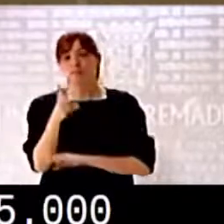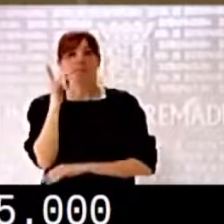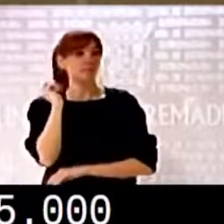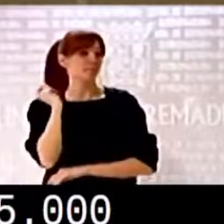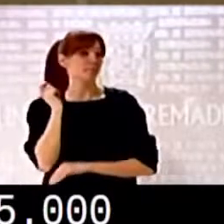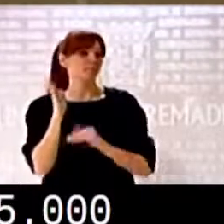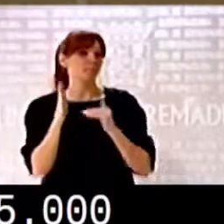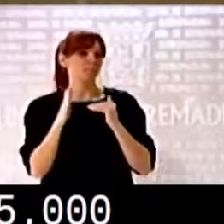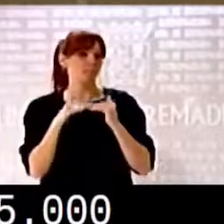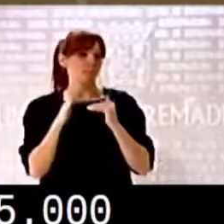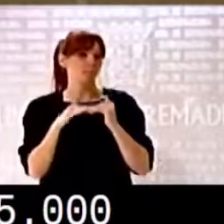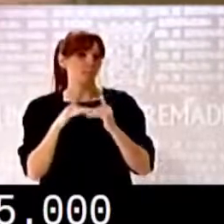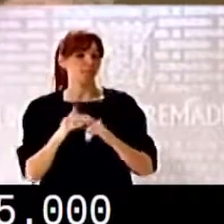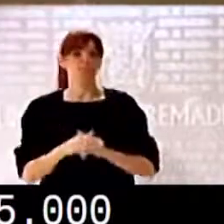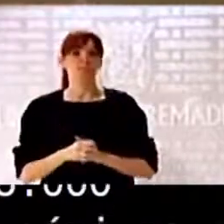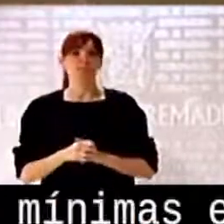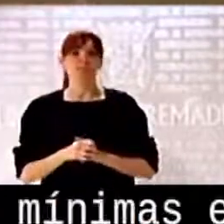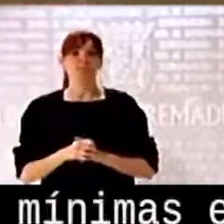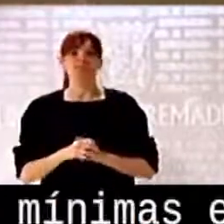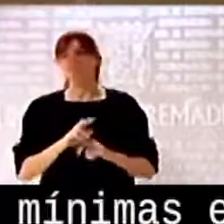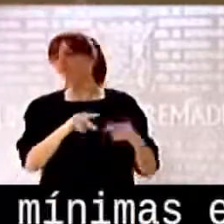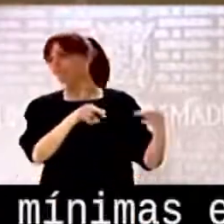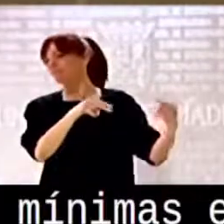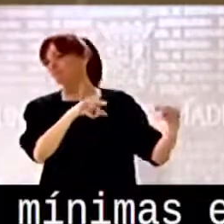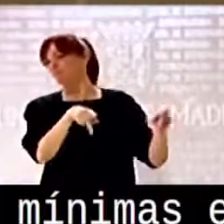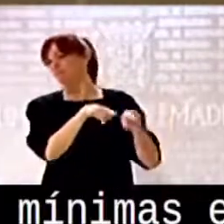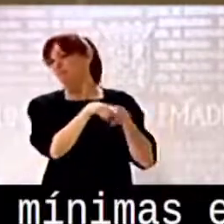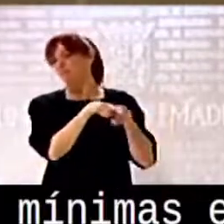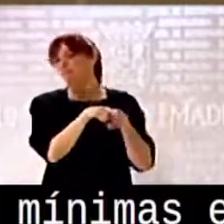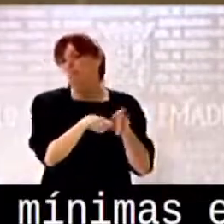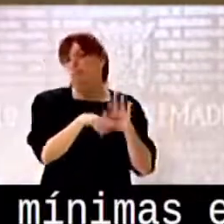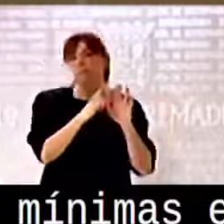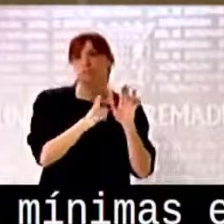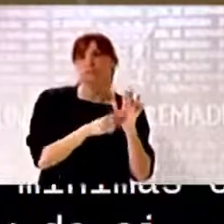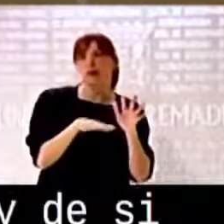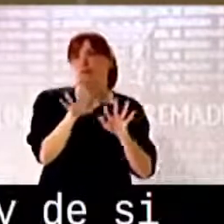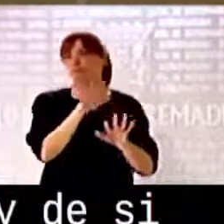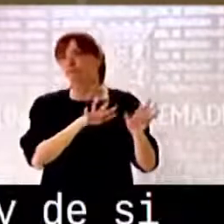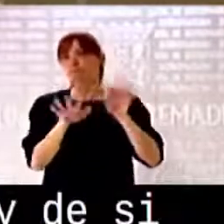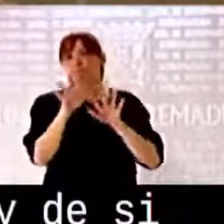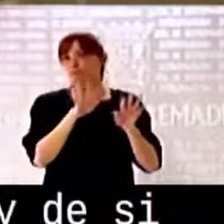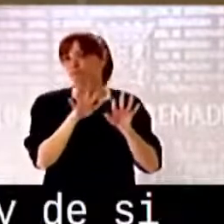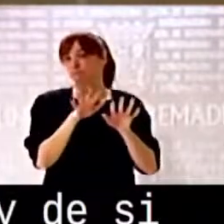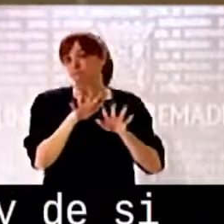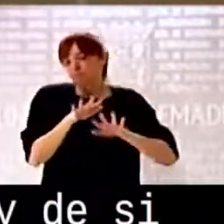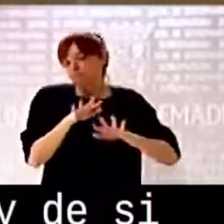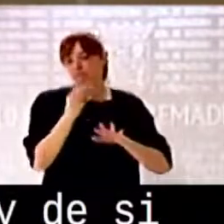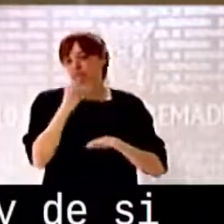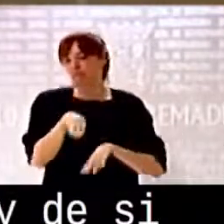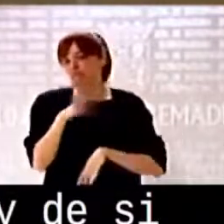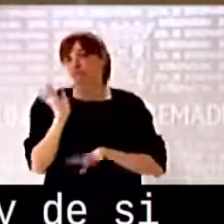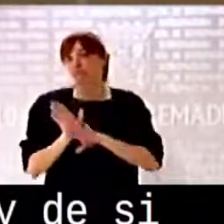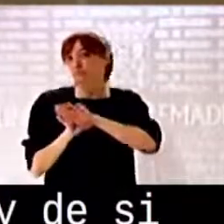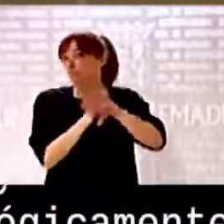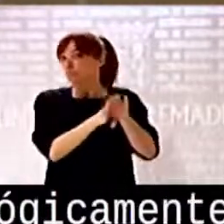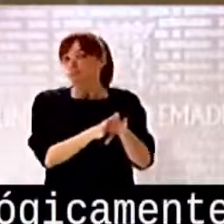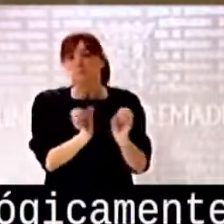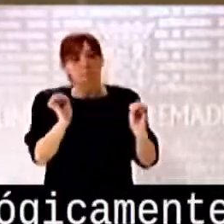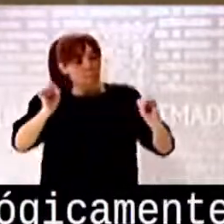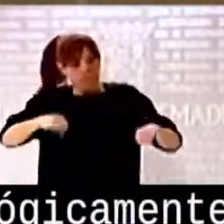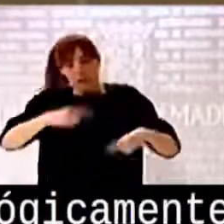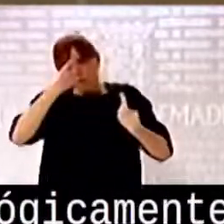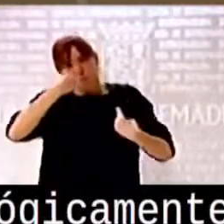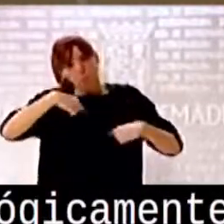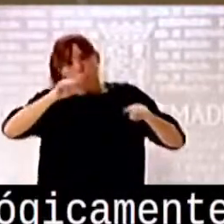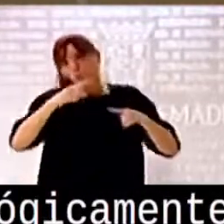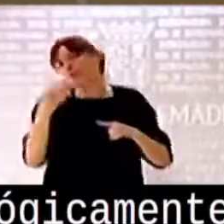mínimas. El otro debate de si entra en esta ley y de si entra en la otra ley, oiga, pues lógicamente la oposición tiene